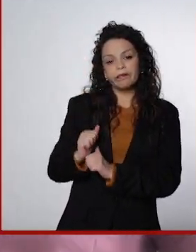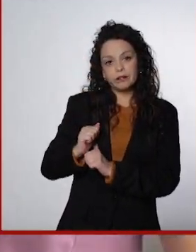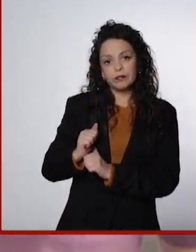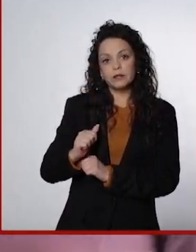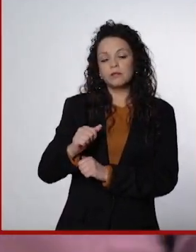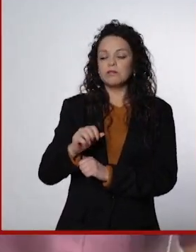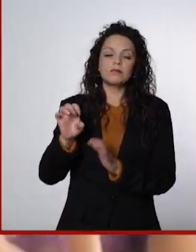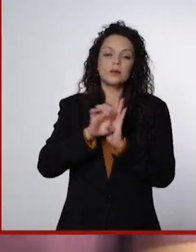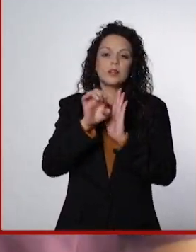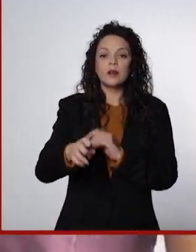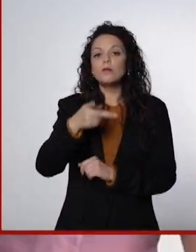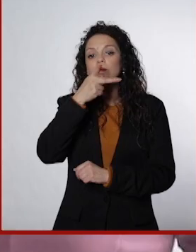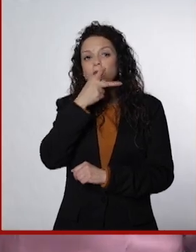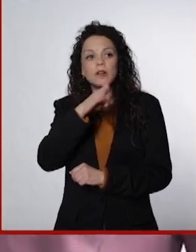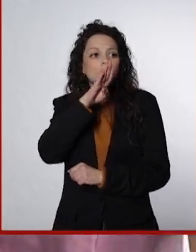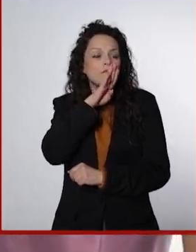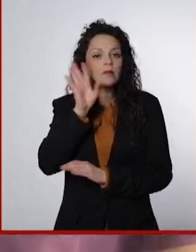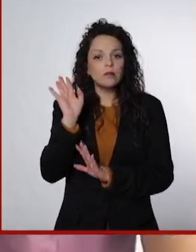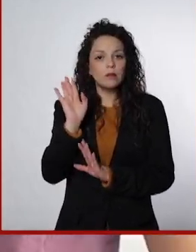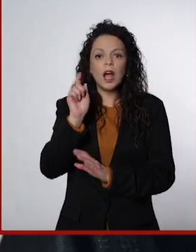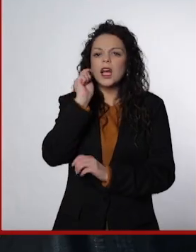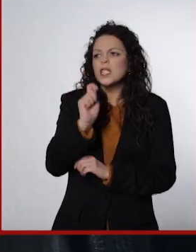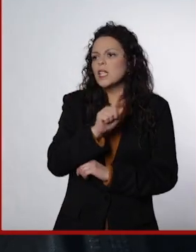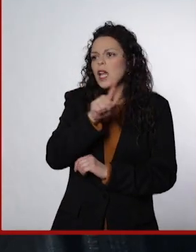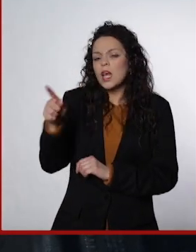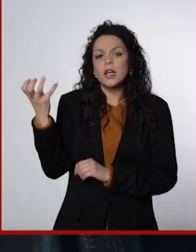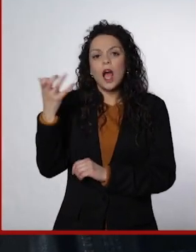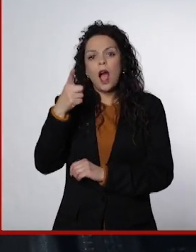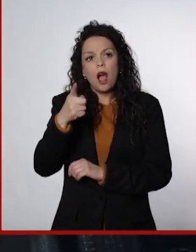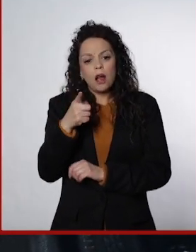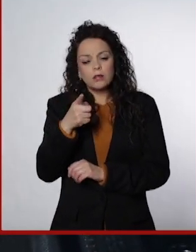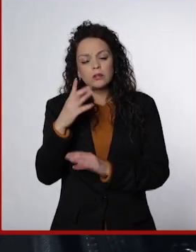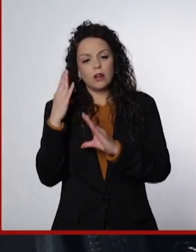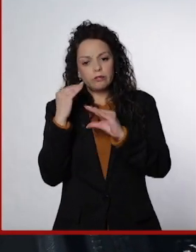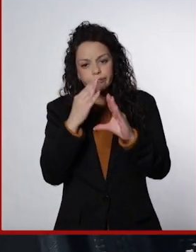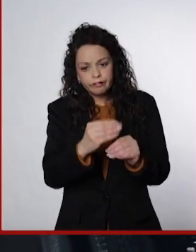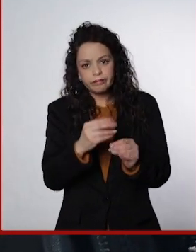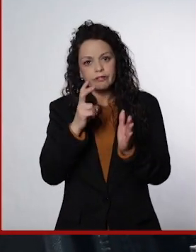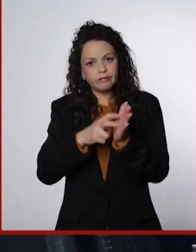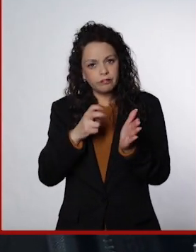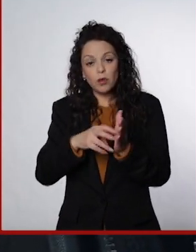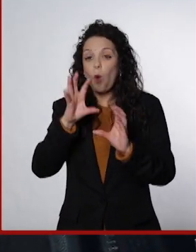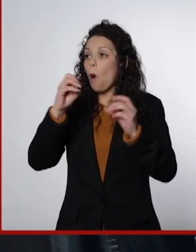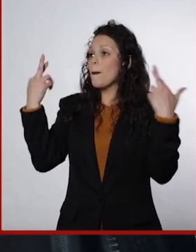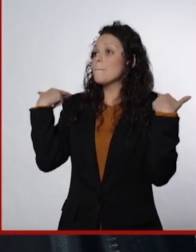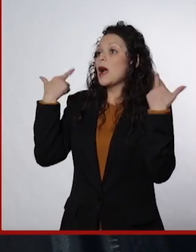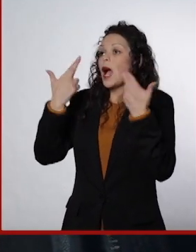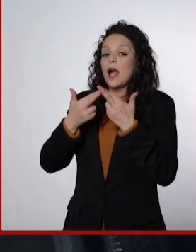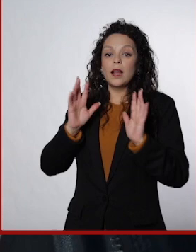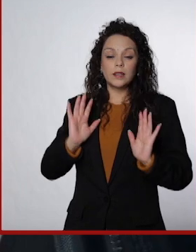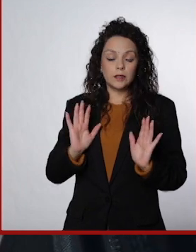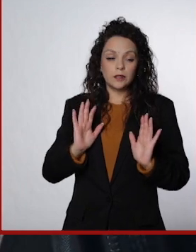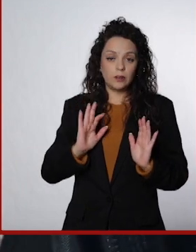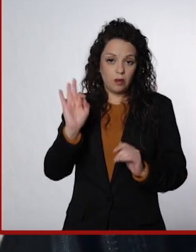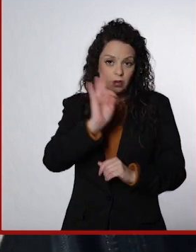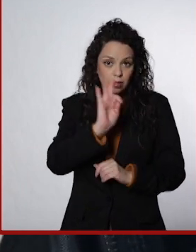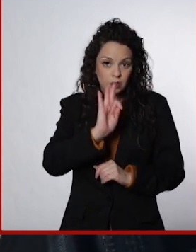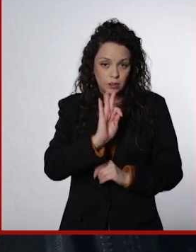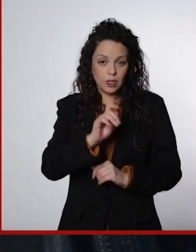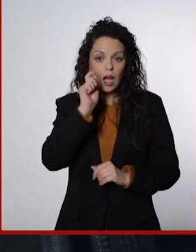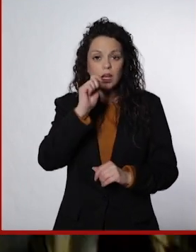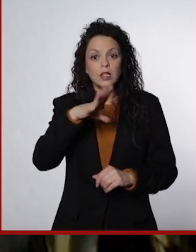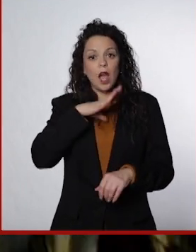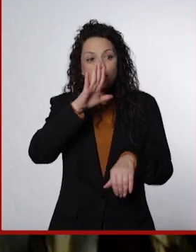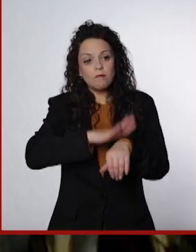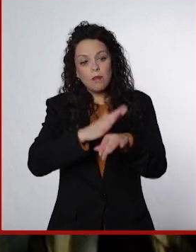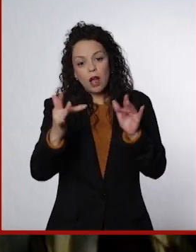tus papás o quien sea que cumpla esa función, o profes, en fin, ¿no? Como gente que tiene algún tipo de relación más vertical